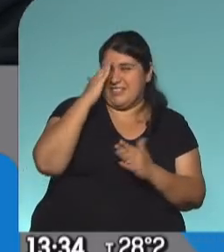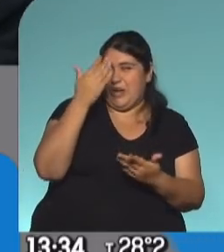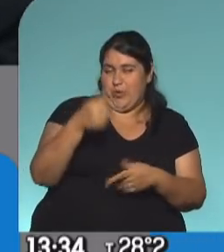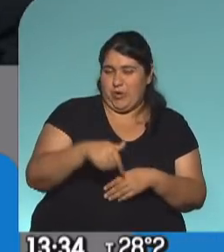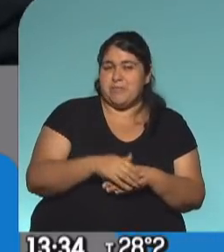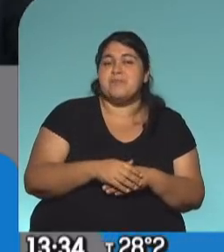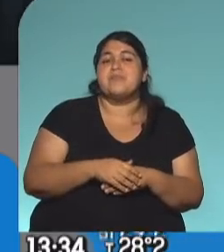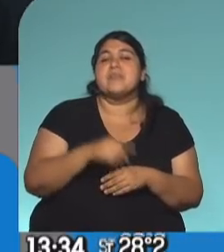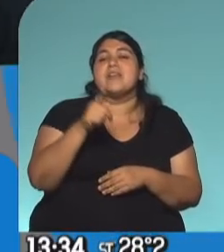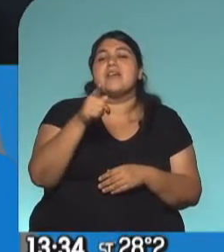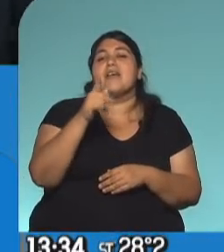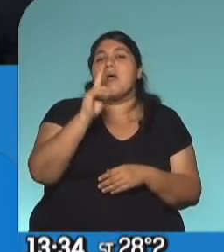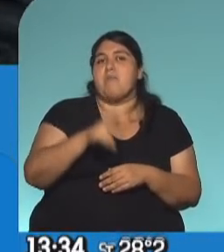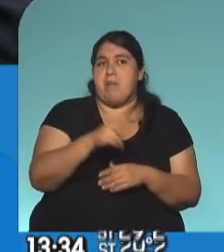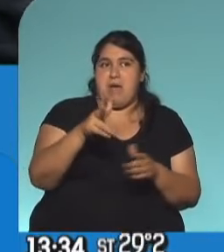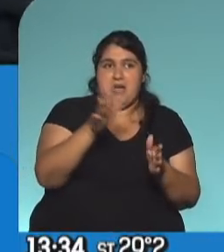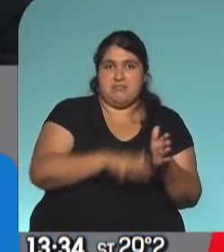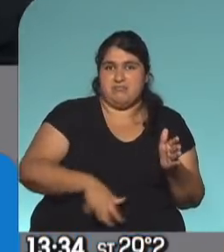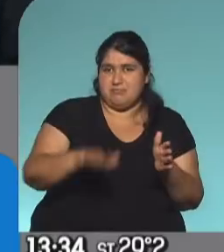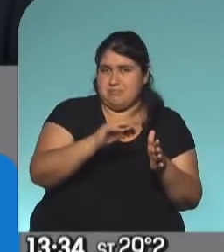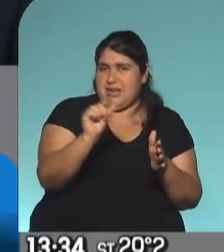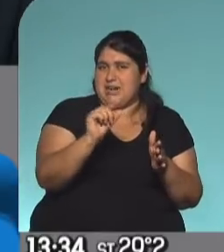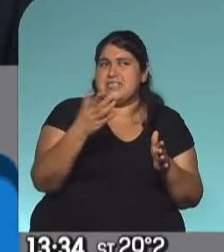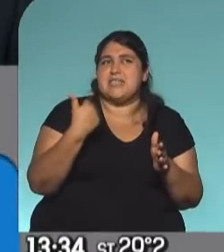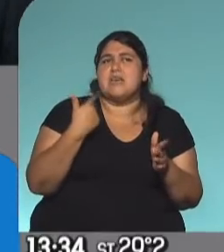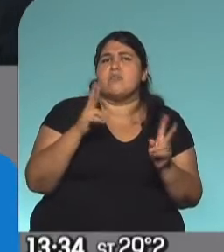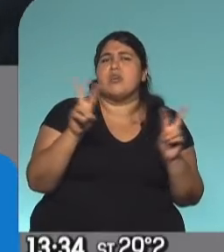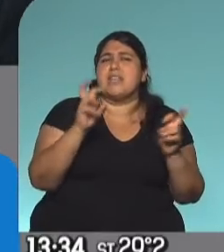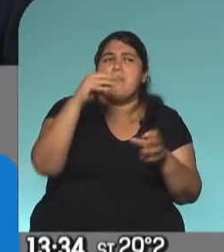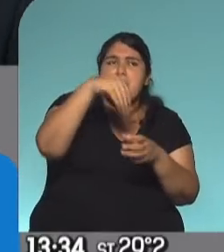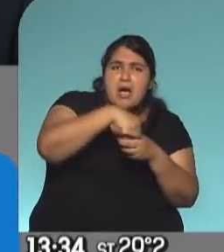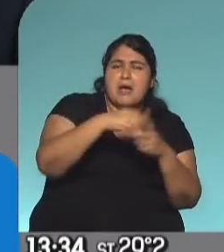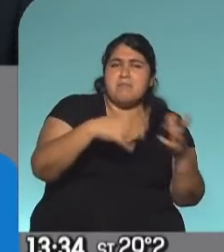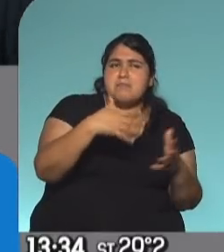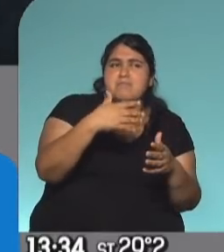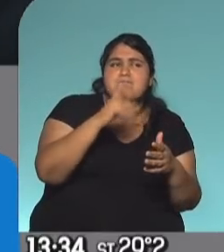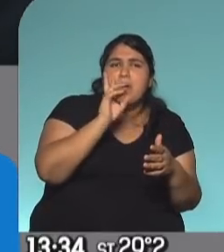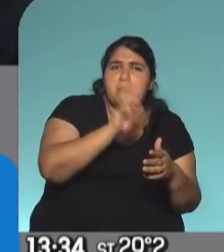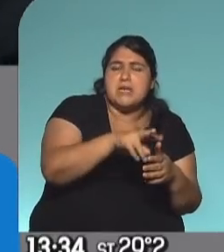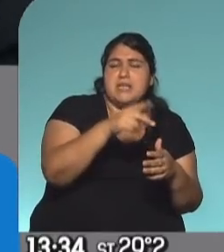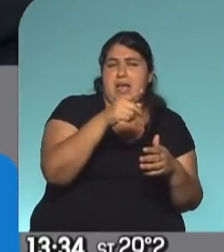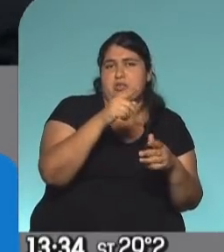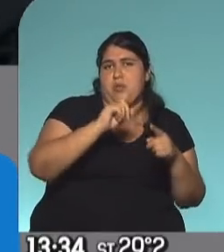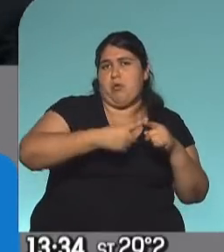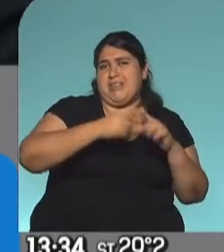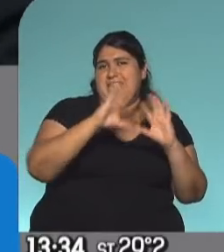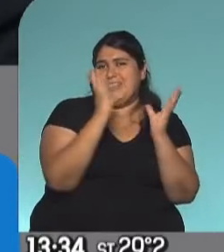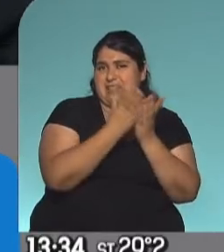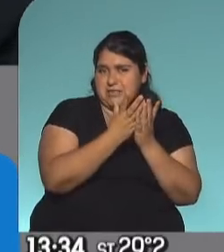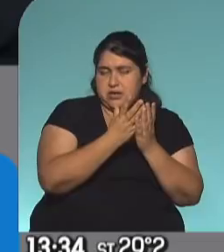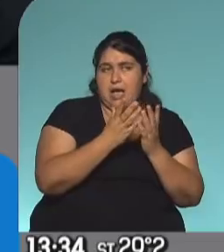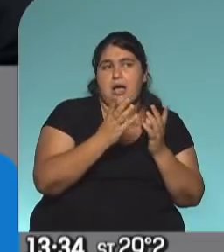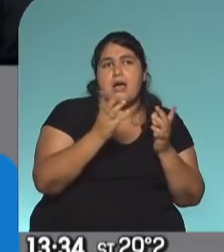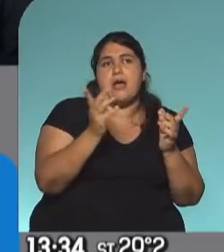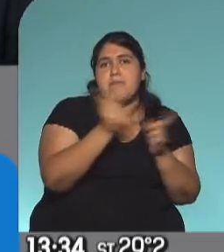que no solo se involucra con estos temas de la política internacional, con los